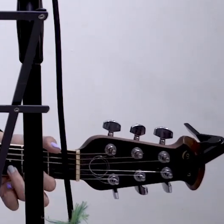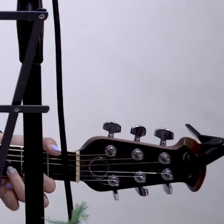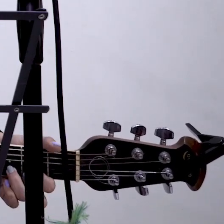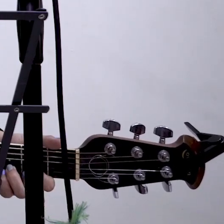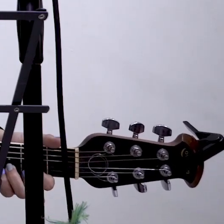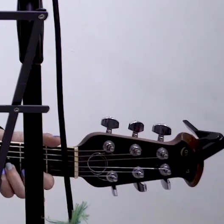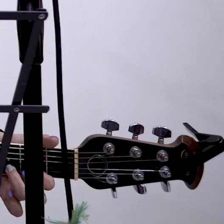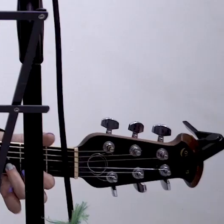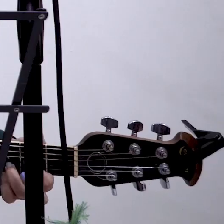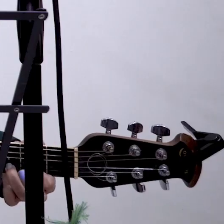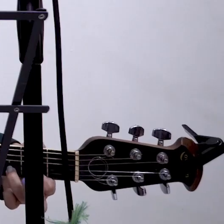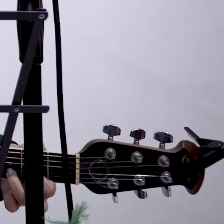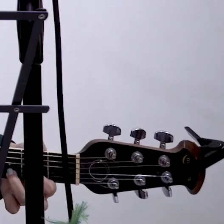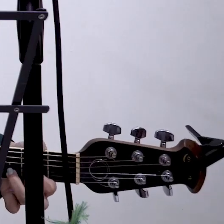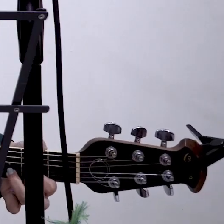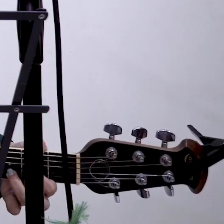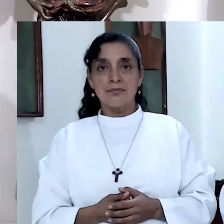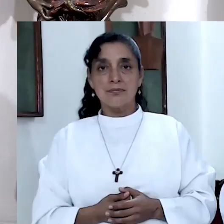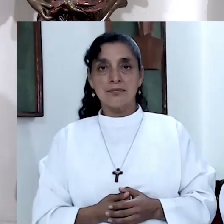clemente.